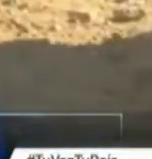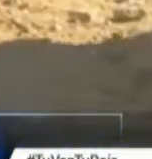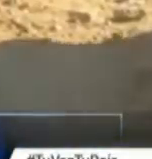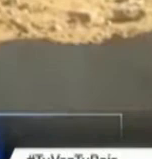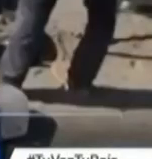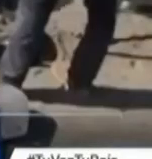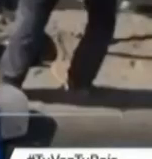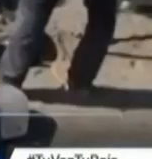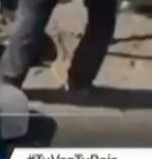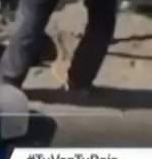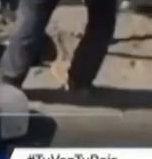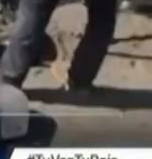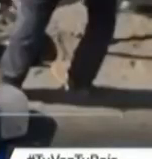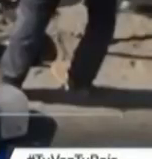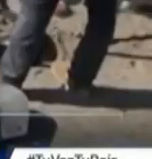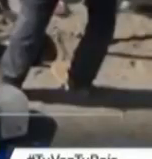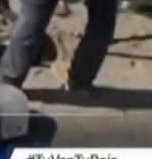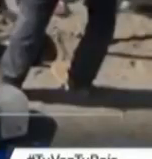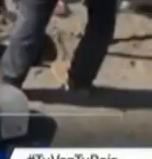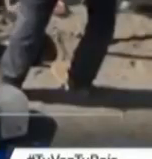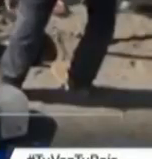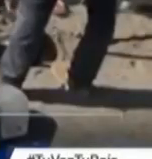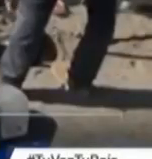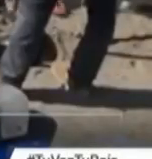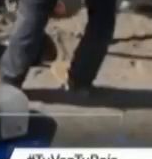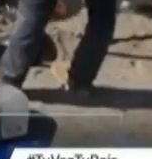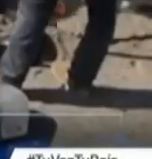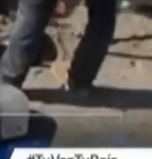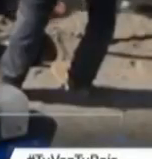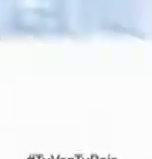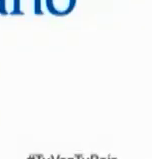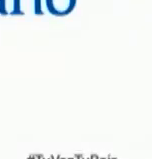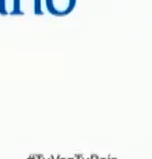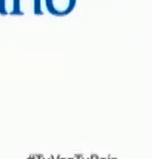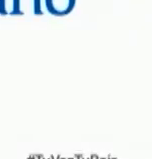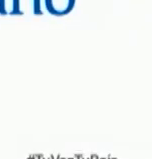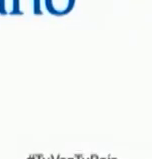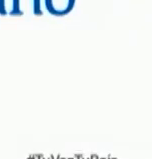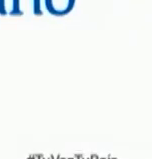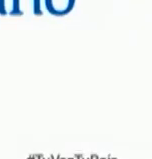ha desenterrado los que podrían ser los sellos más antiguos del mundo.